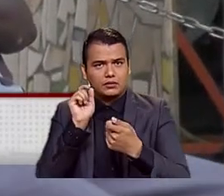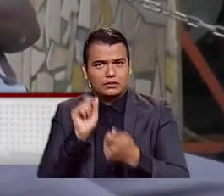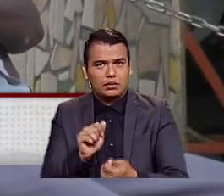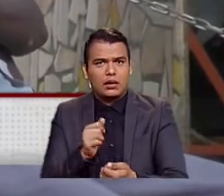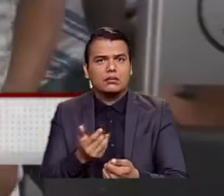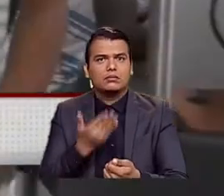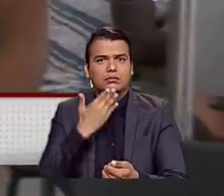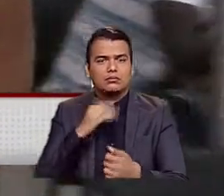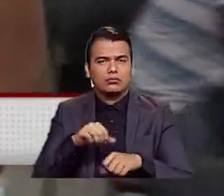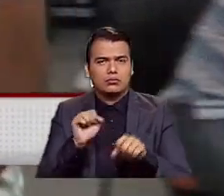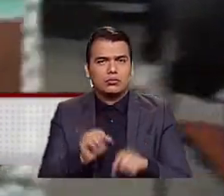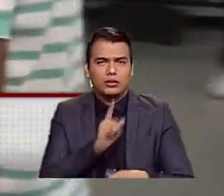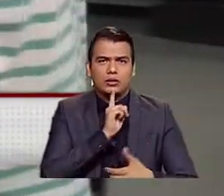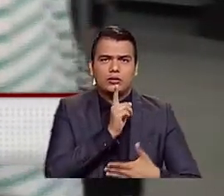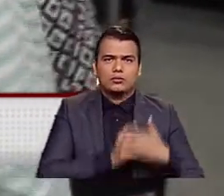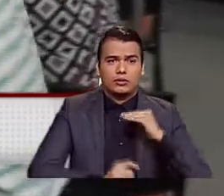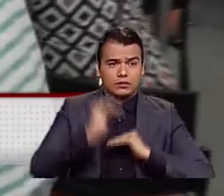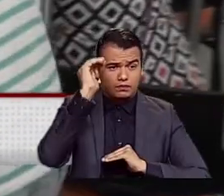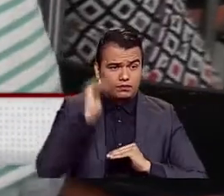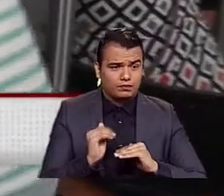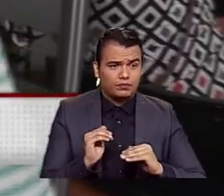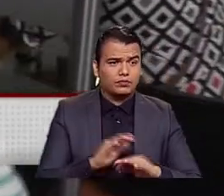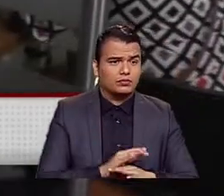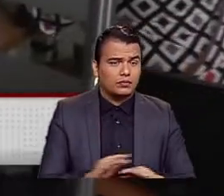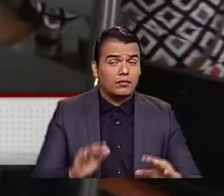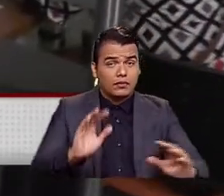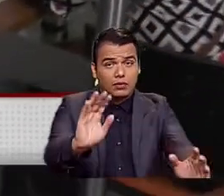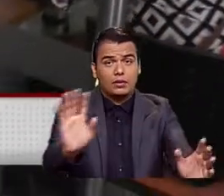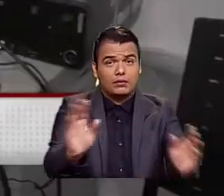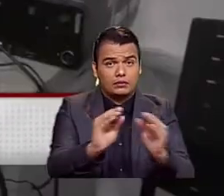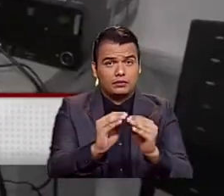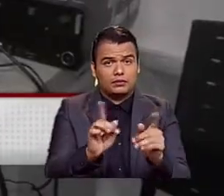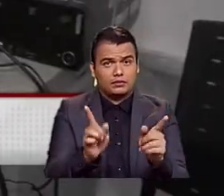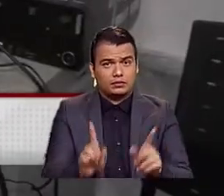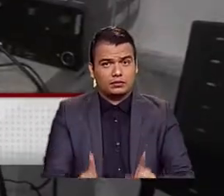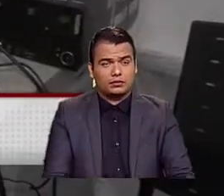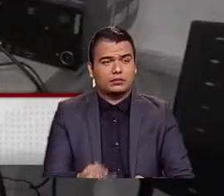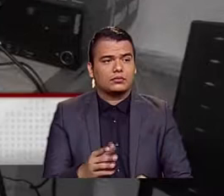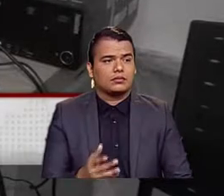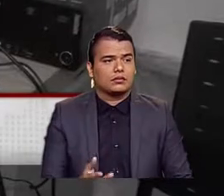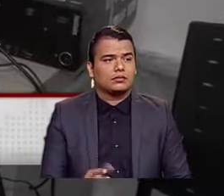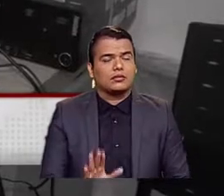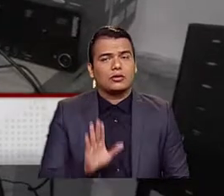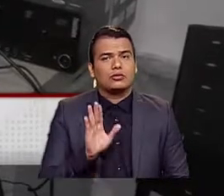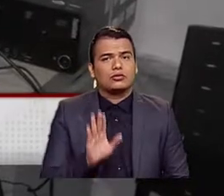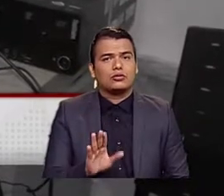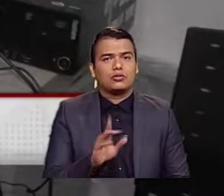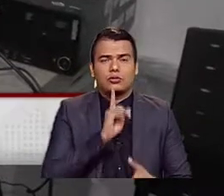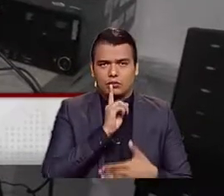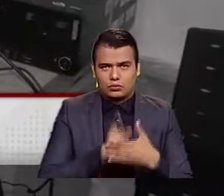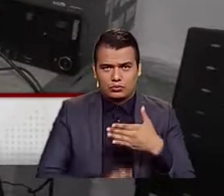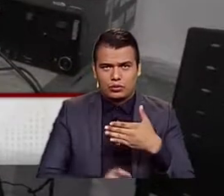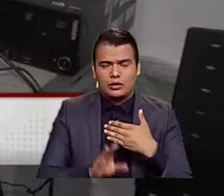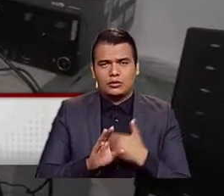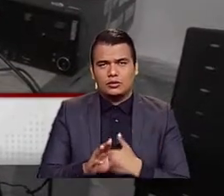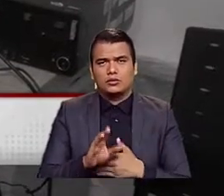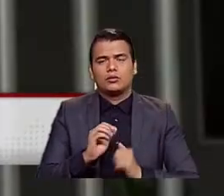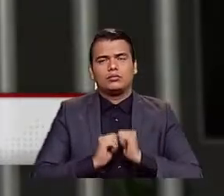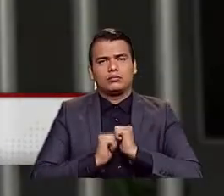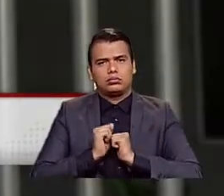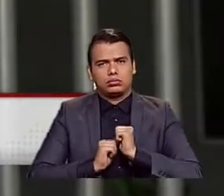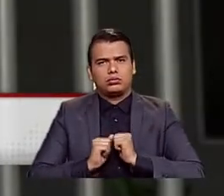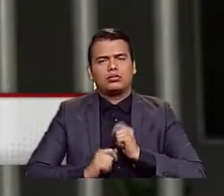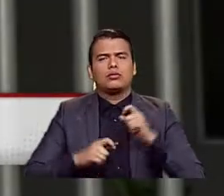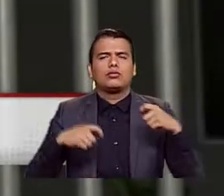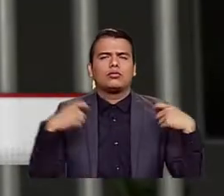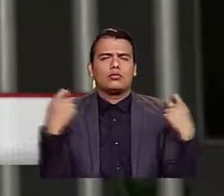puedan hacer sin pagar impuestos durante mucho tiempo. Pero también le vamos a generar un punto del impuesto de industria y comercio a los